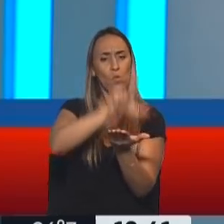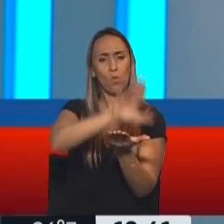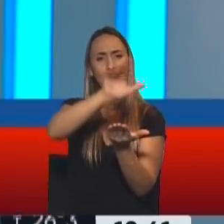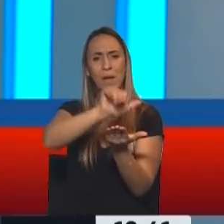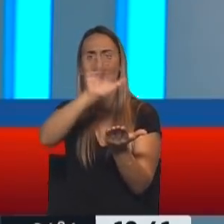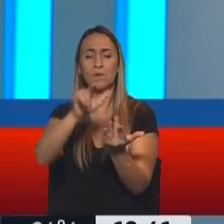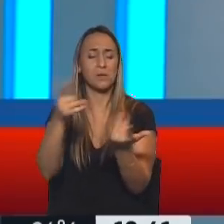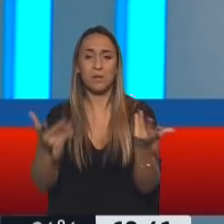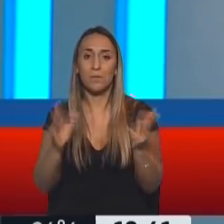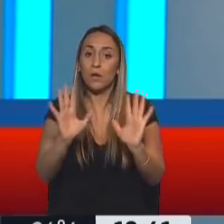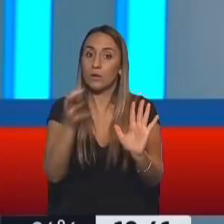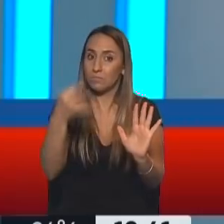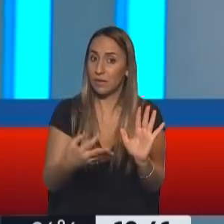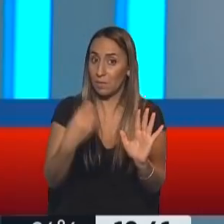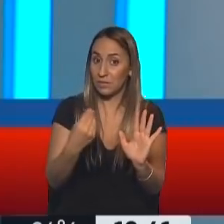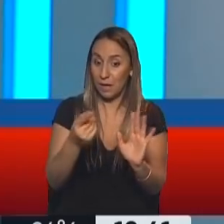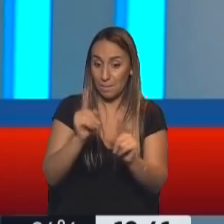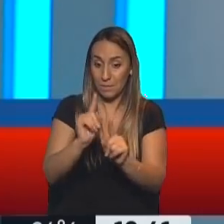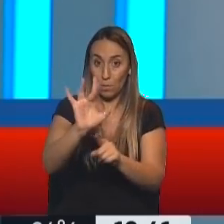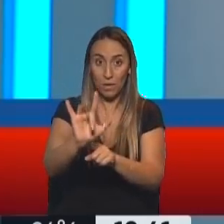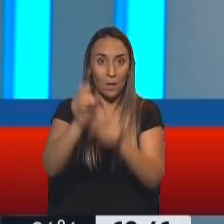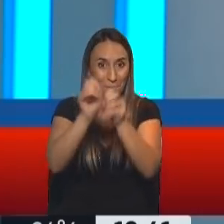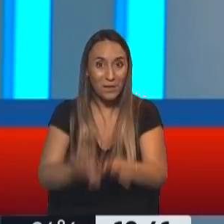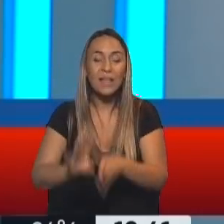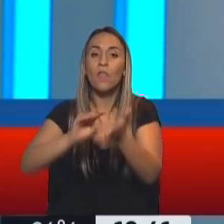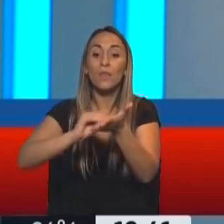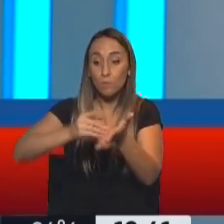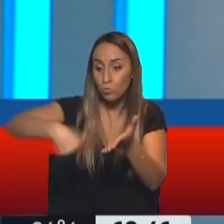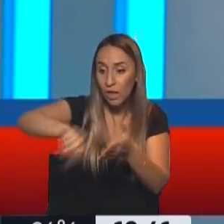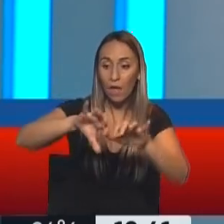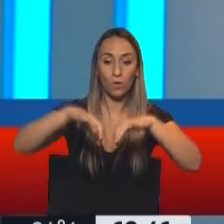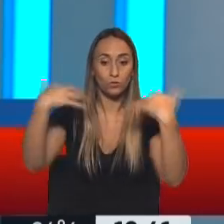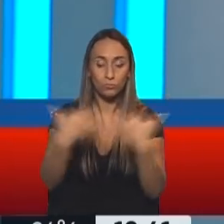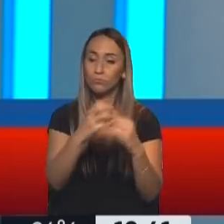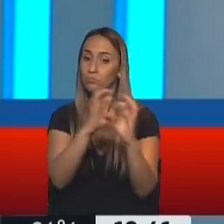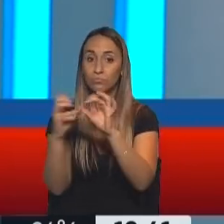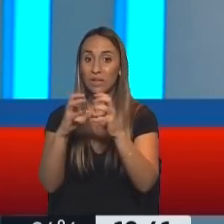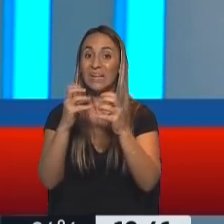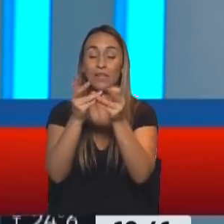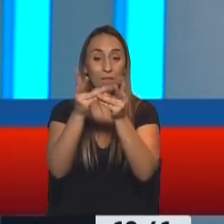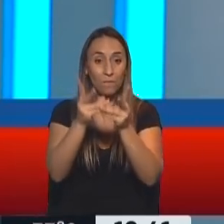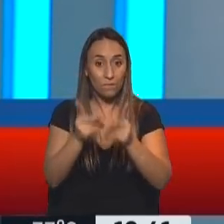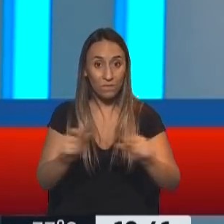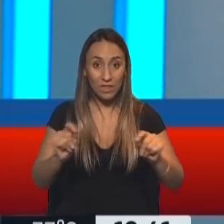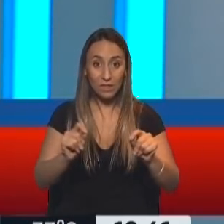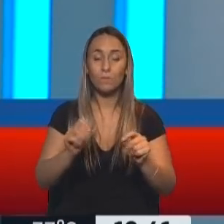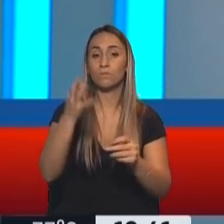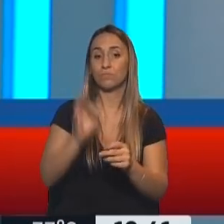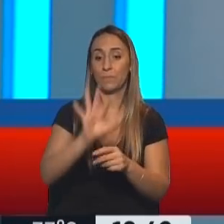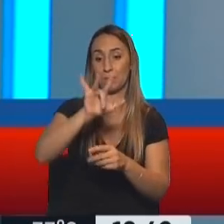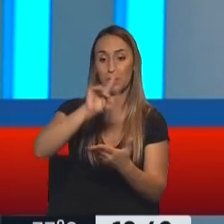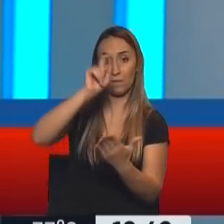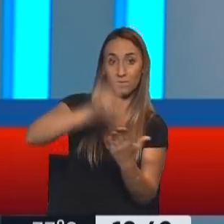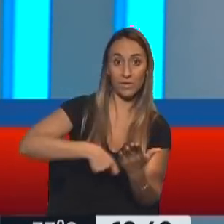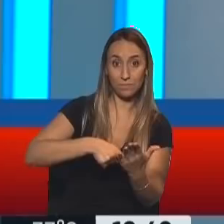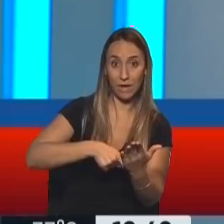discutir los propios diputados nacionales, entre ellos. Si se agota esa discusión, se firma el miércoles el dictamen y el